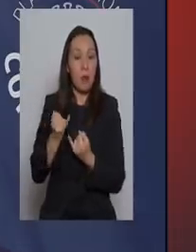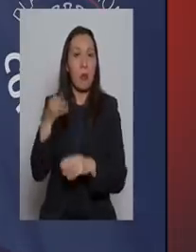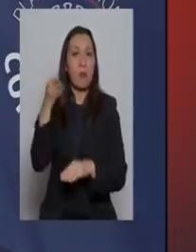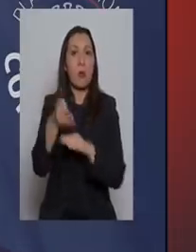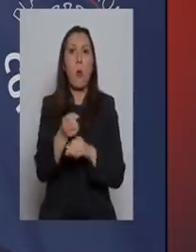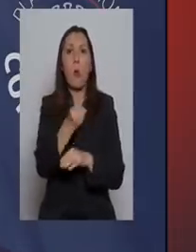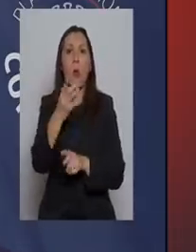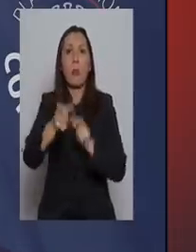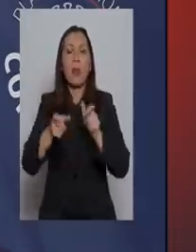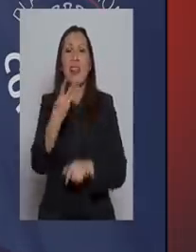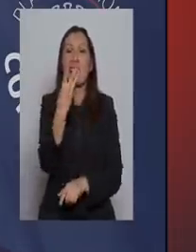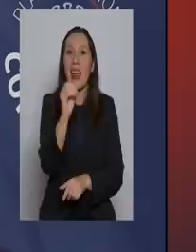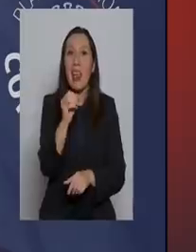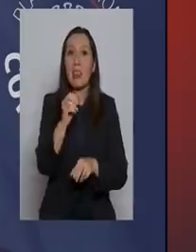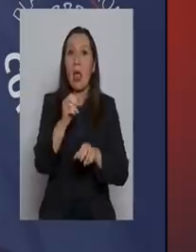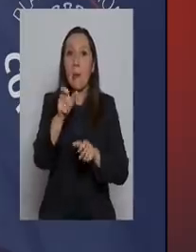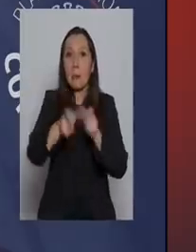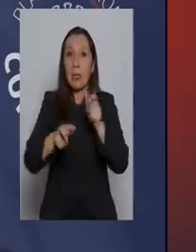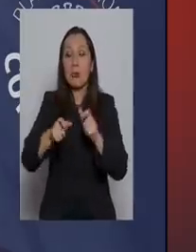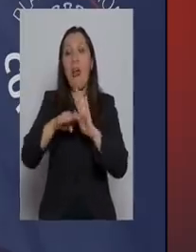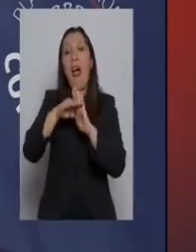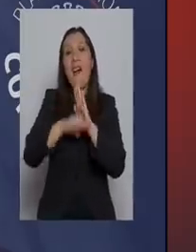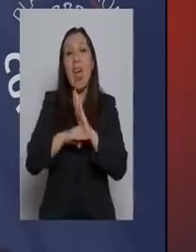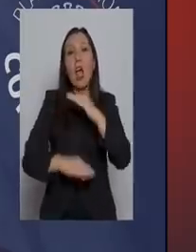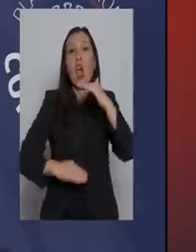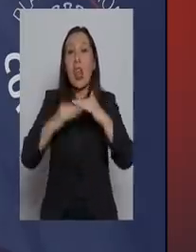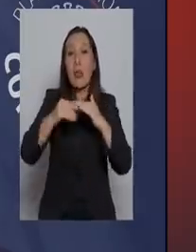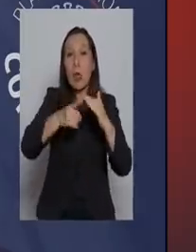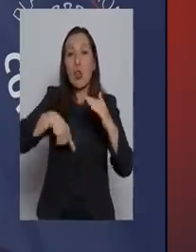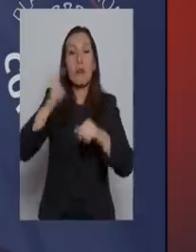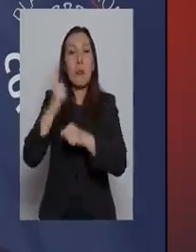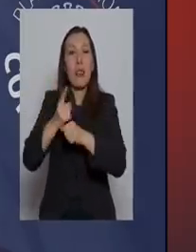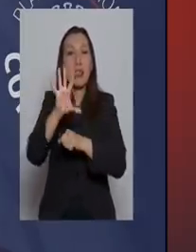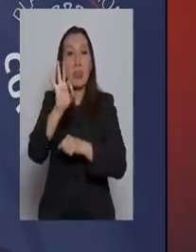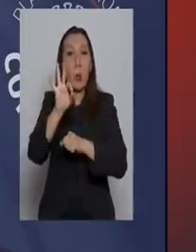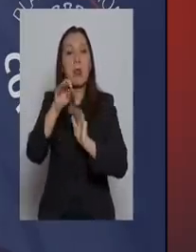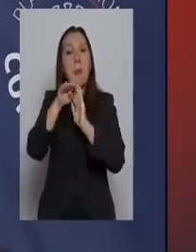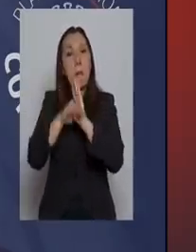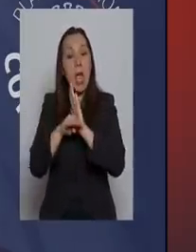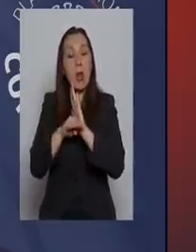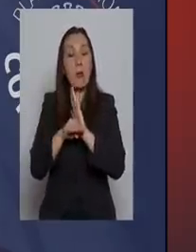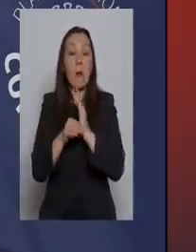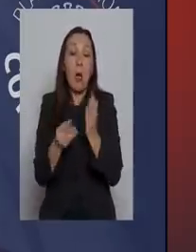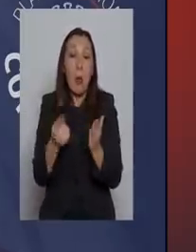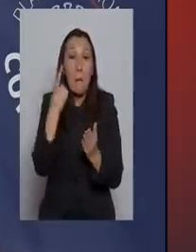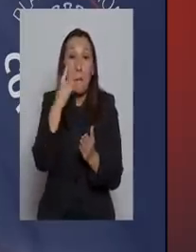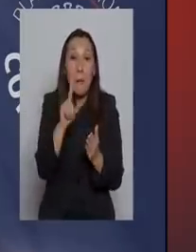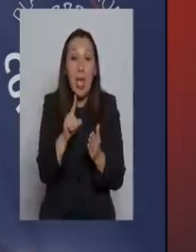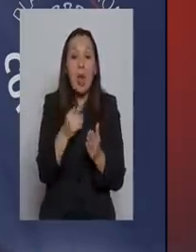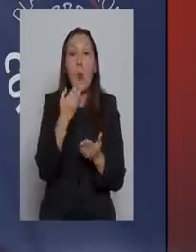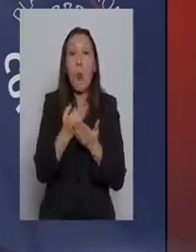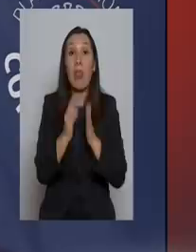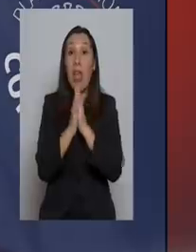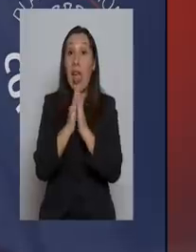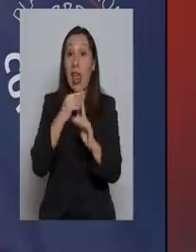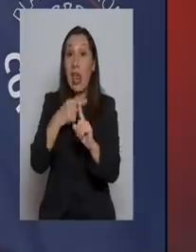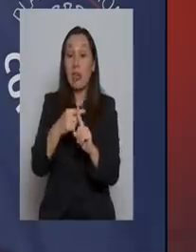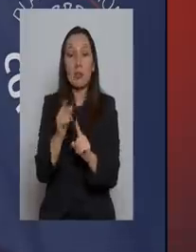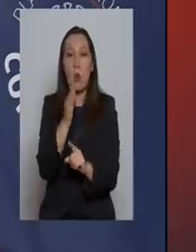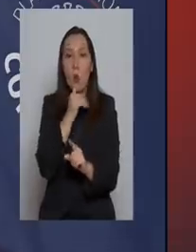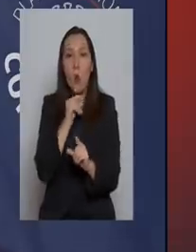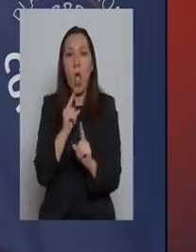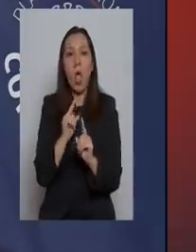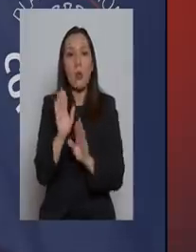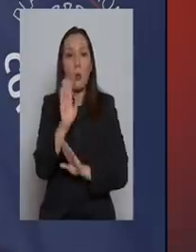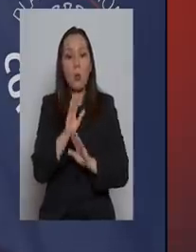asistieron 30 personas, que está bajo el límite que nos hemos dado de 50, pero que durante la ceremonia no se hicieron